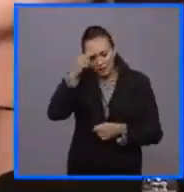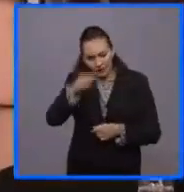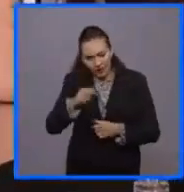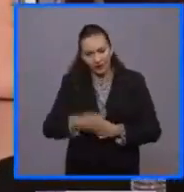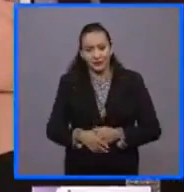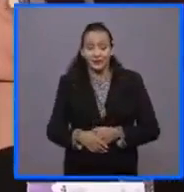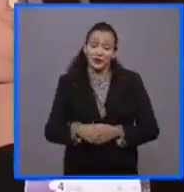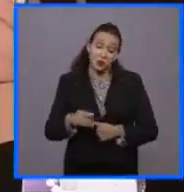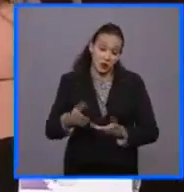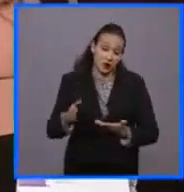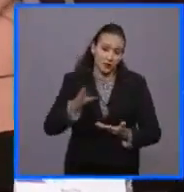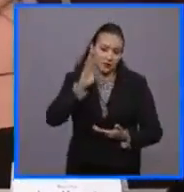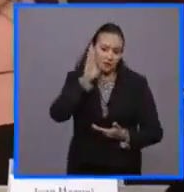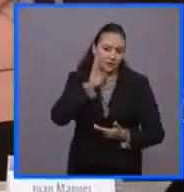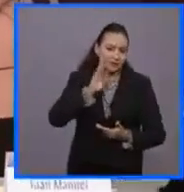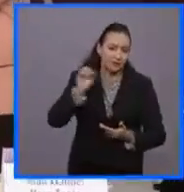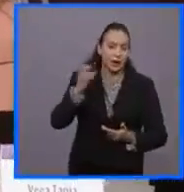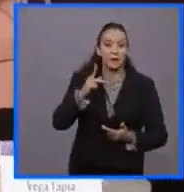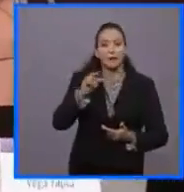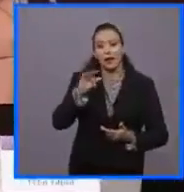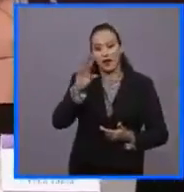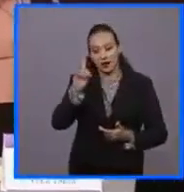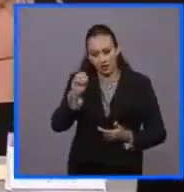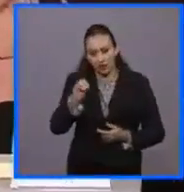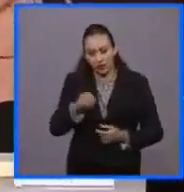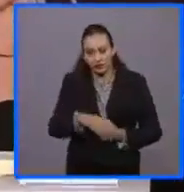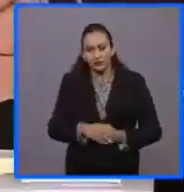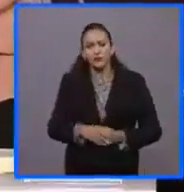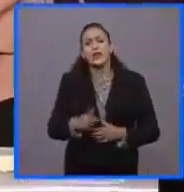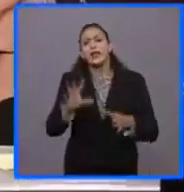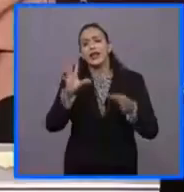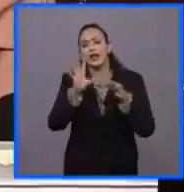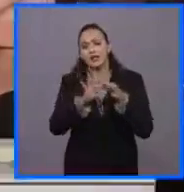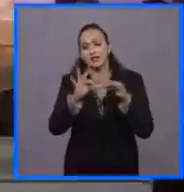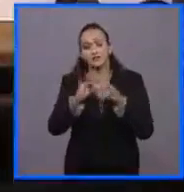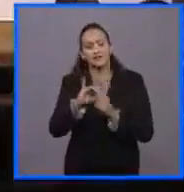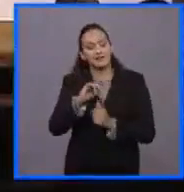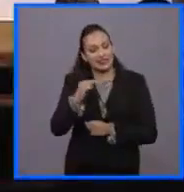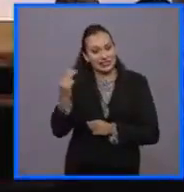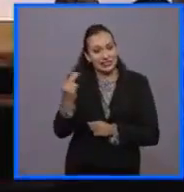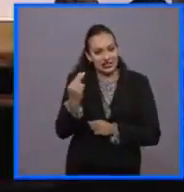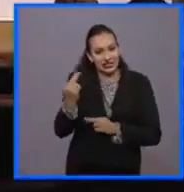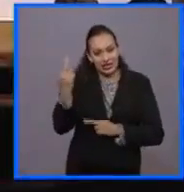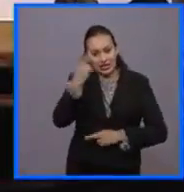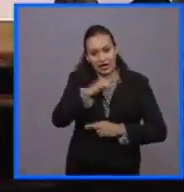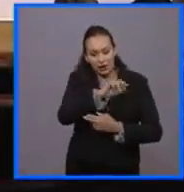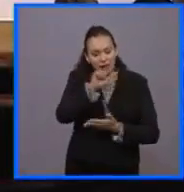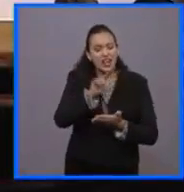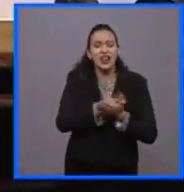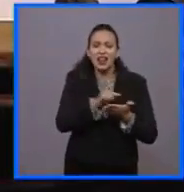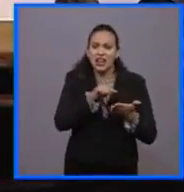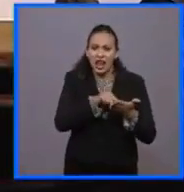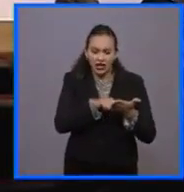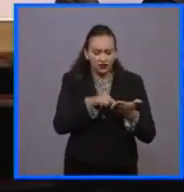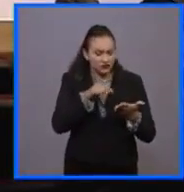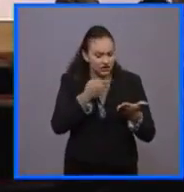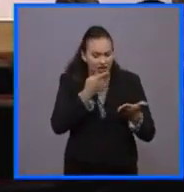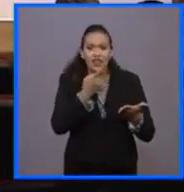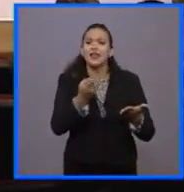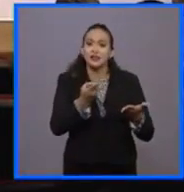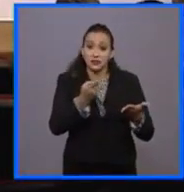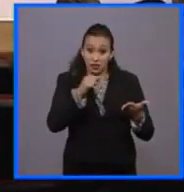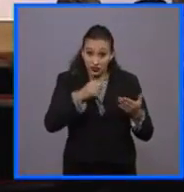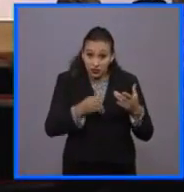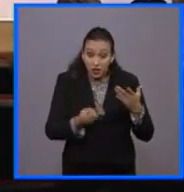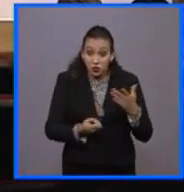la Suprema Corte, Jorge Mario Pardo Rebolledo, destacó la necesidad de revisar si la ley de concursos mercantiles está actualizada